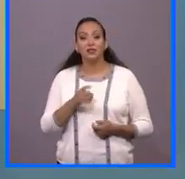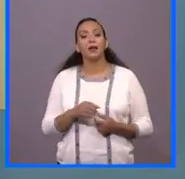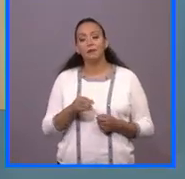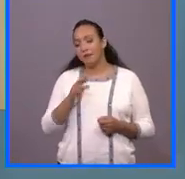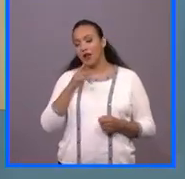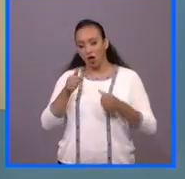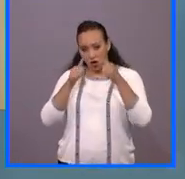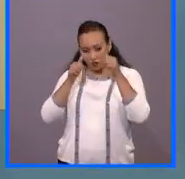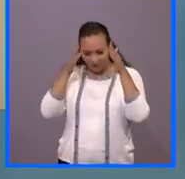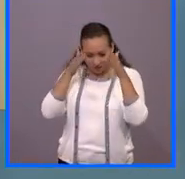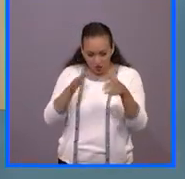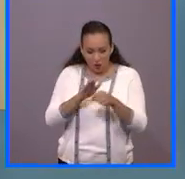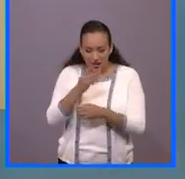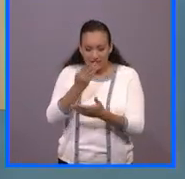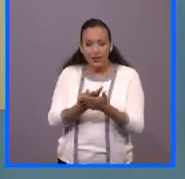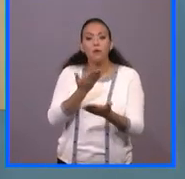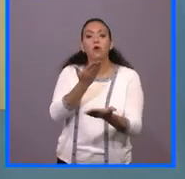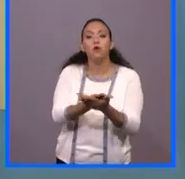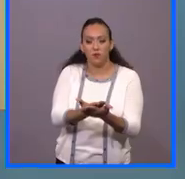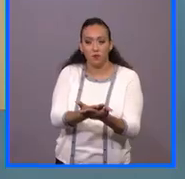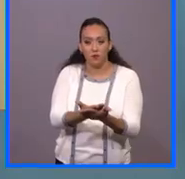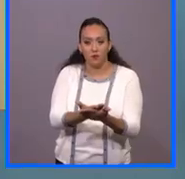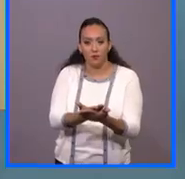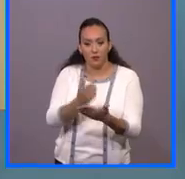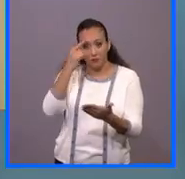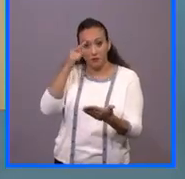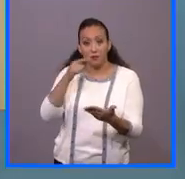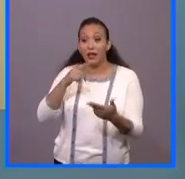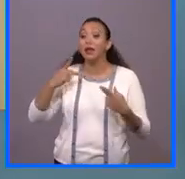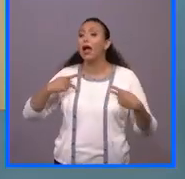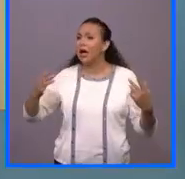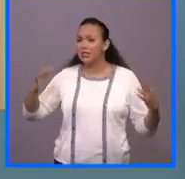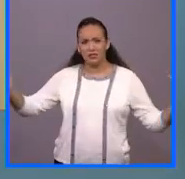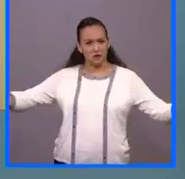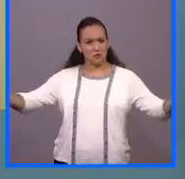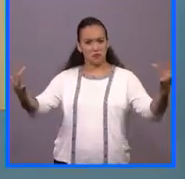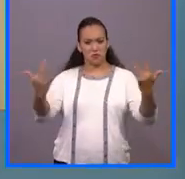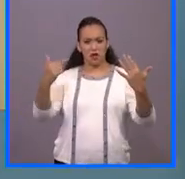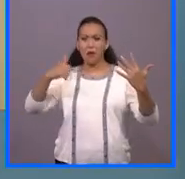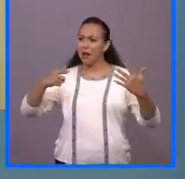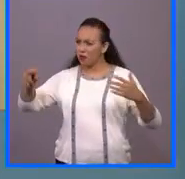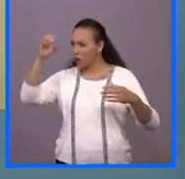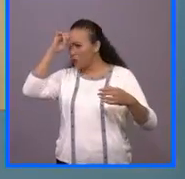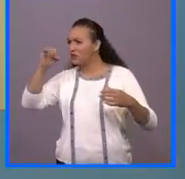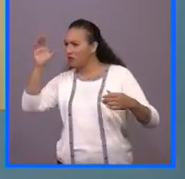centrar esta propuesta de abrir a toda la ciudadanía, imagínense